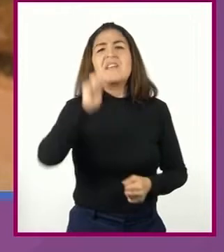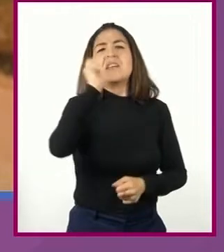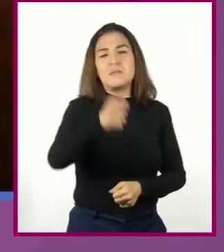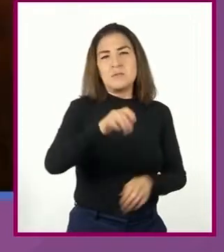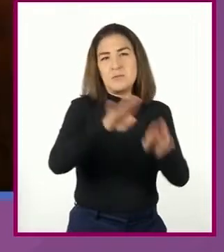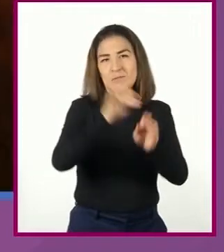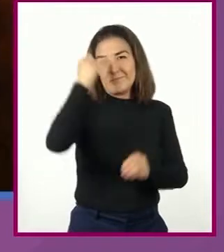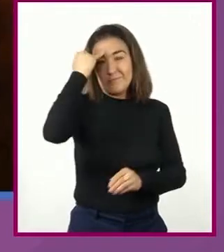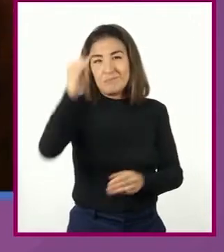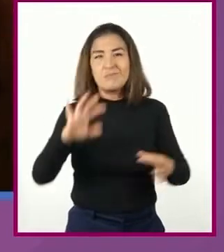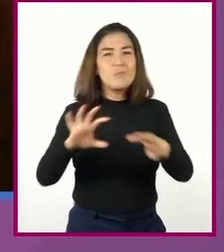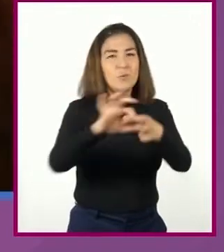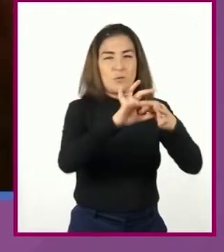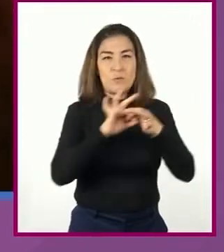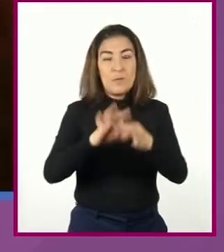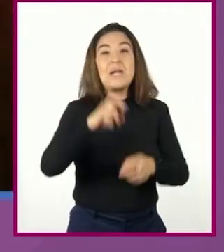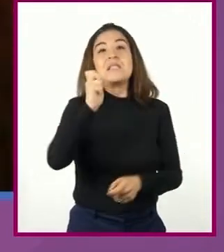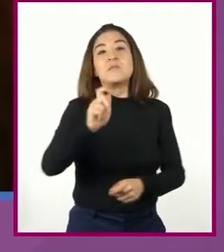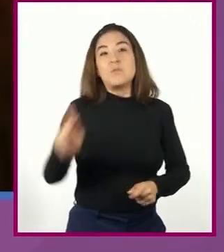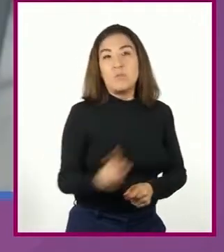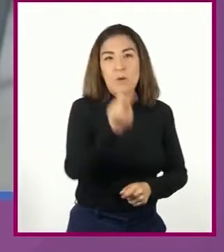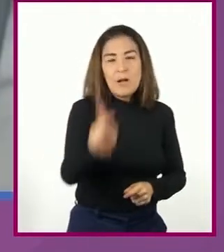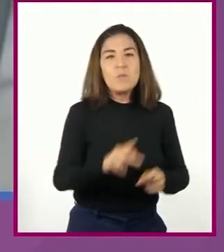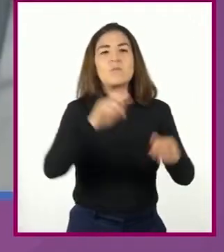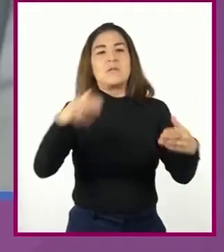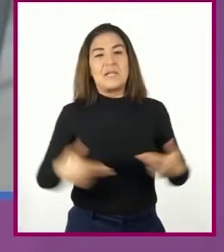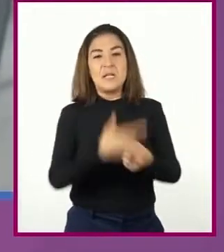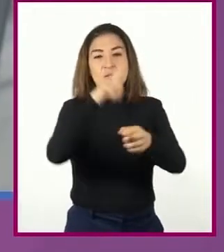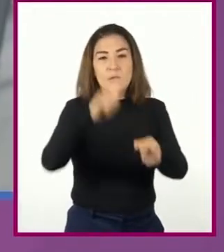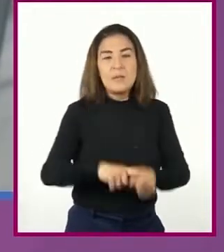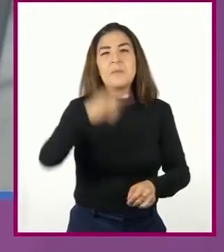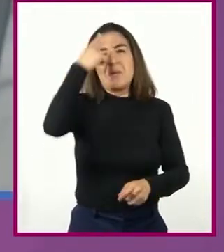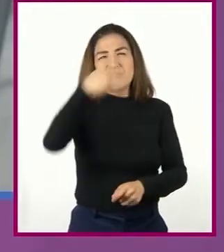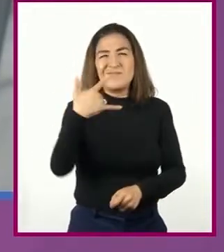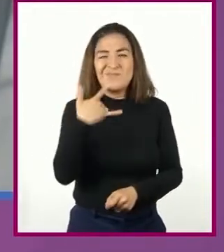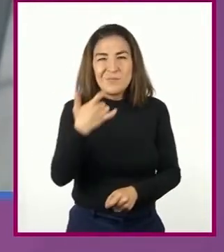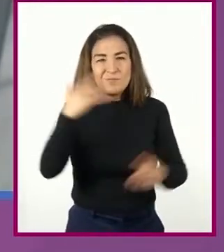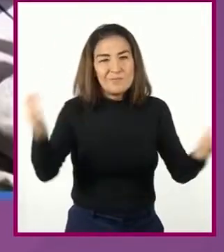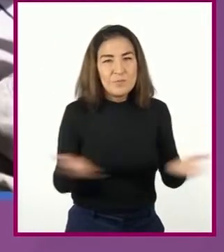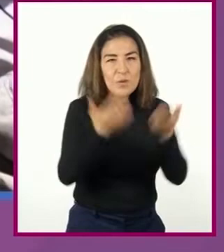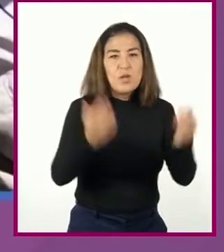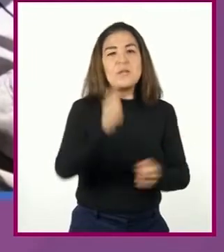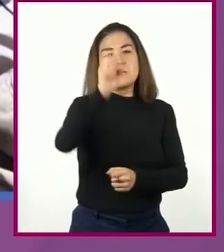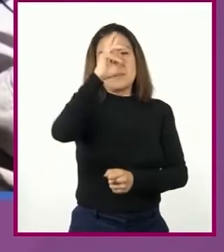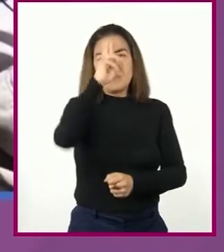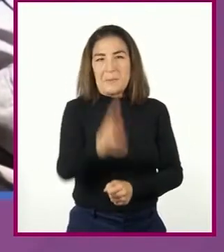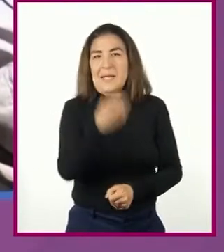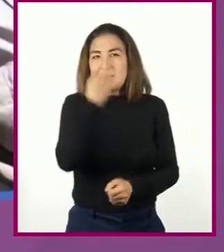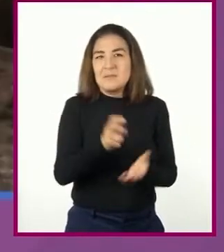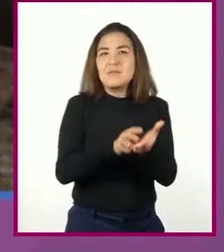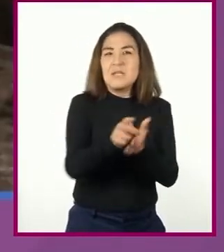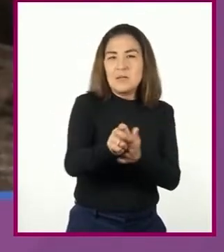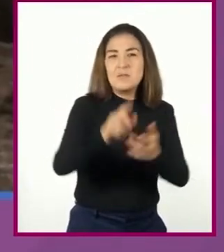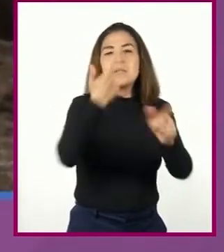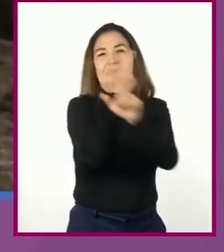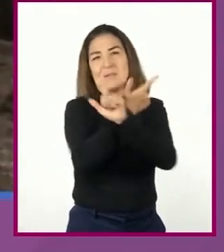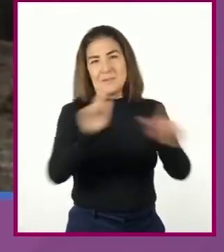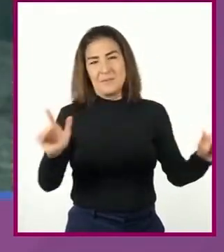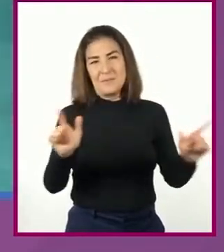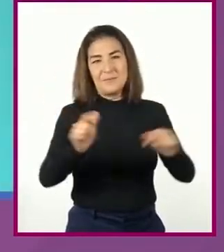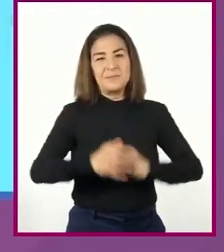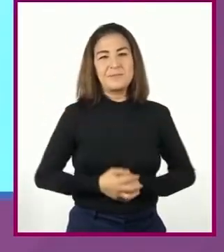común. Todos los pueblos y las naciones deben esforzarse para promover el respeto a estos derechos y